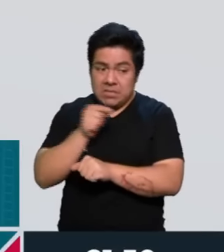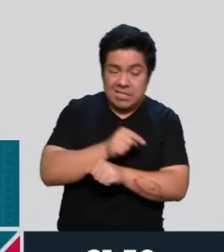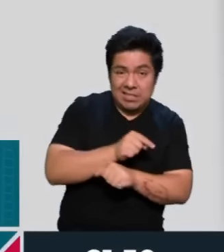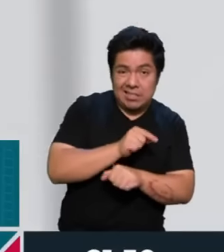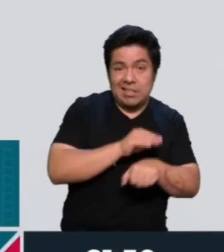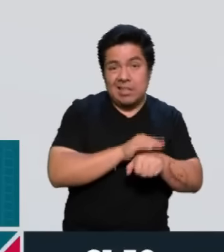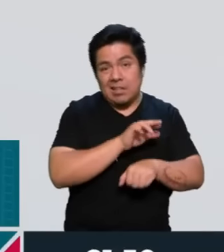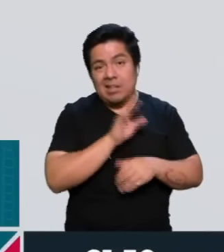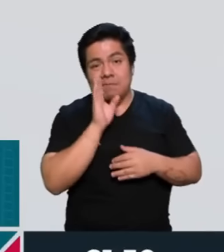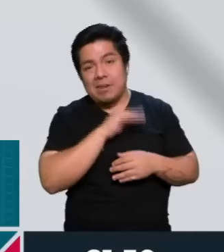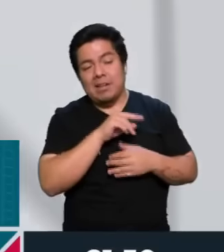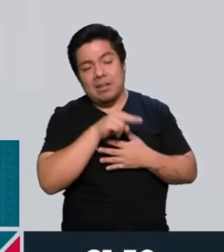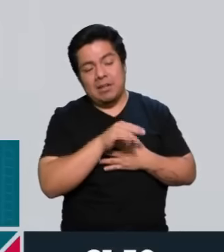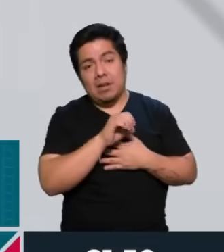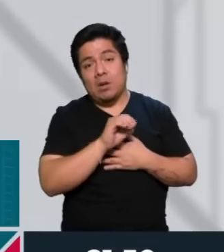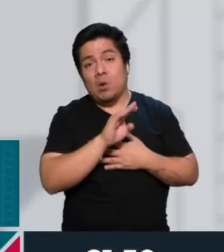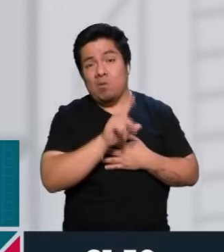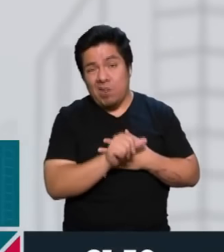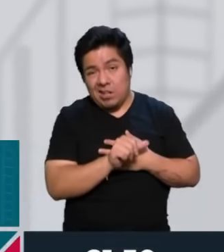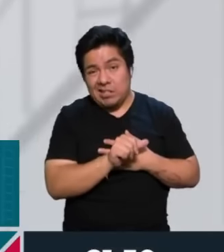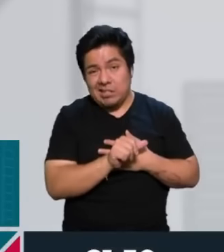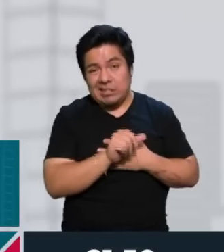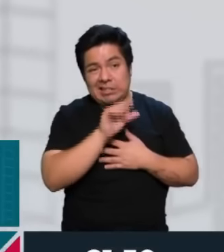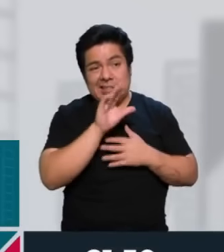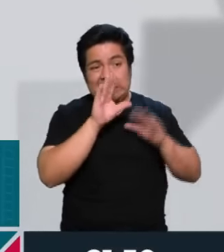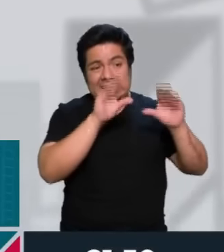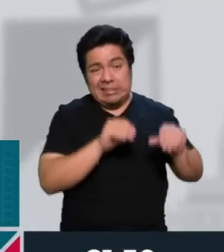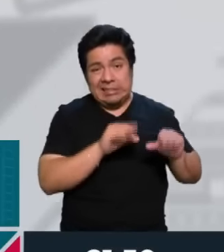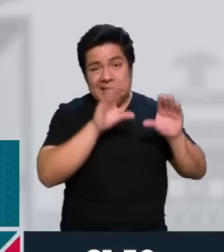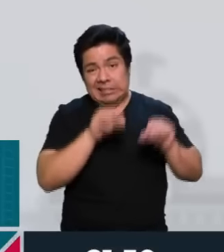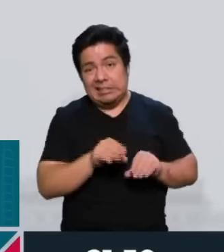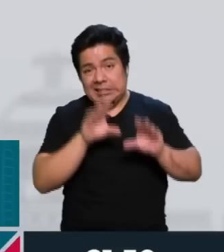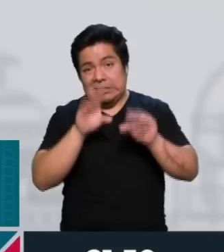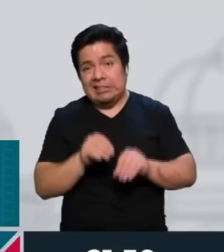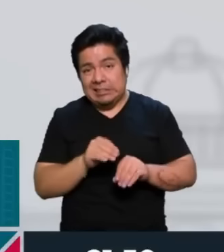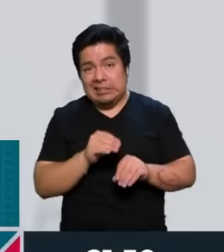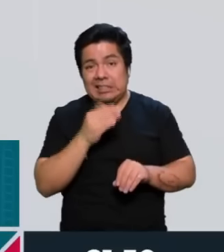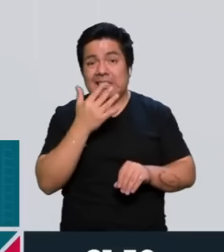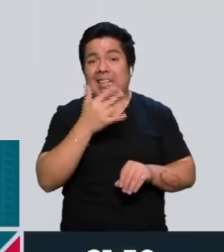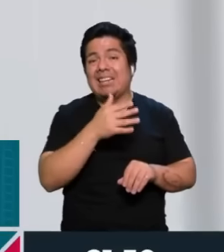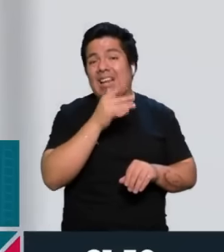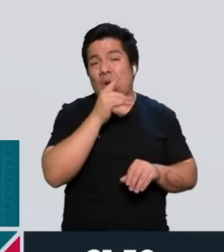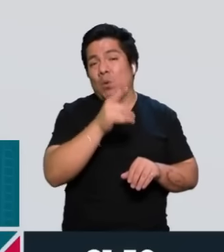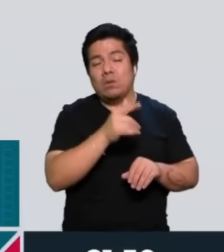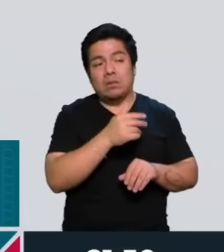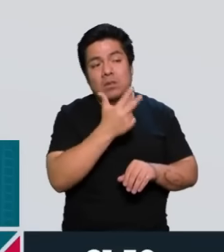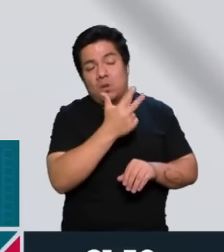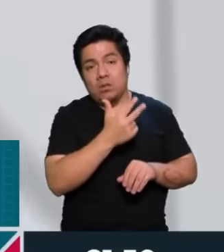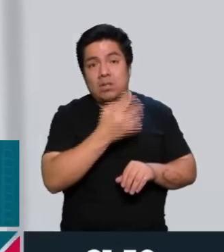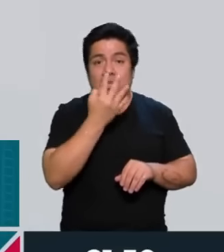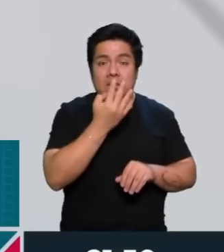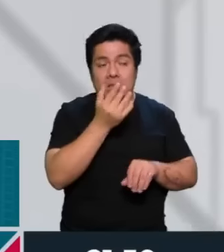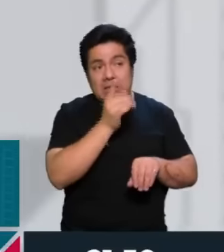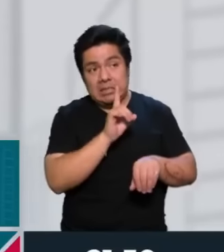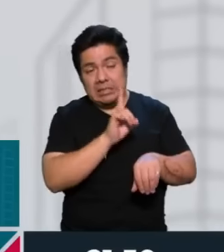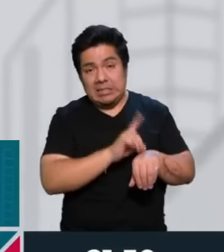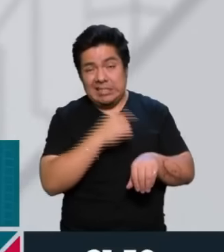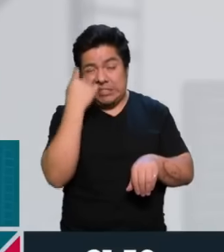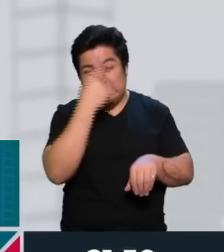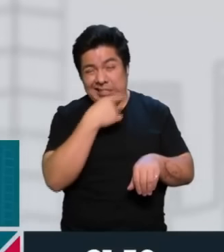por Daniel Novoa Pues mira tienen apagones de hasta 14 horas diario entre 8 y 14 horas diario dependiendo de la